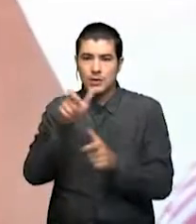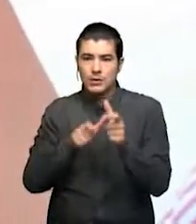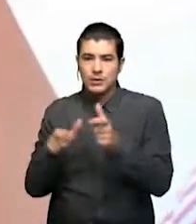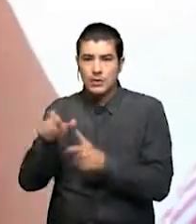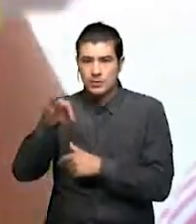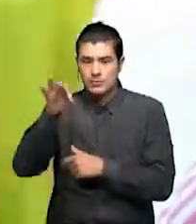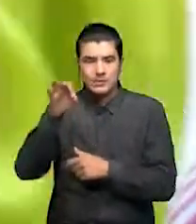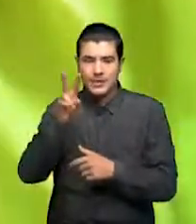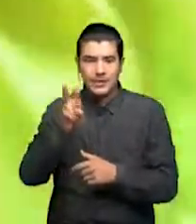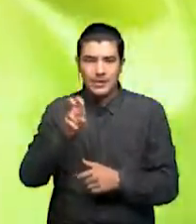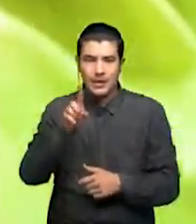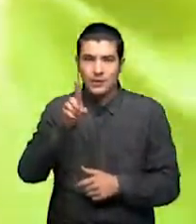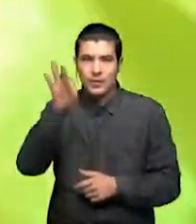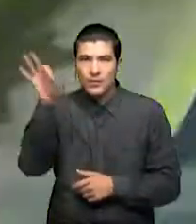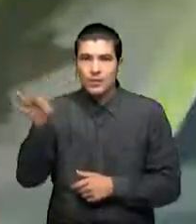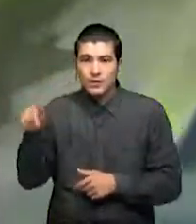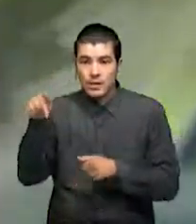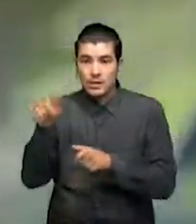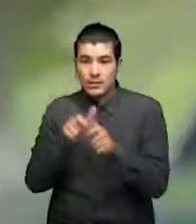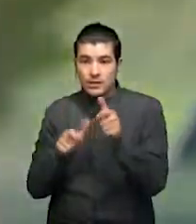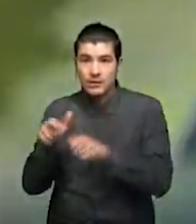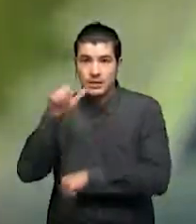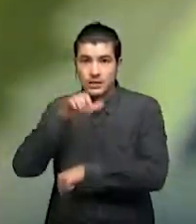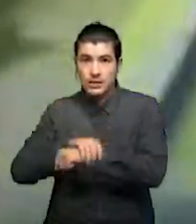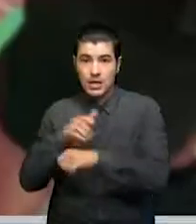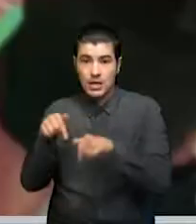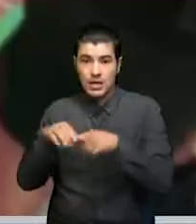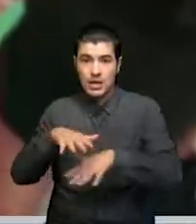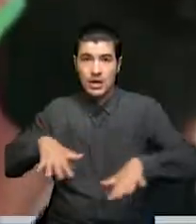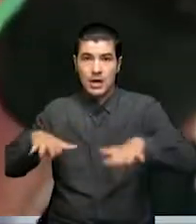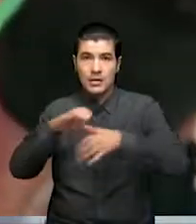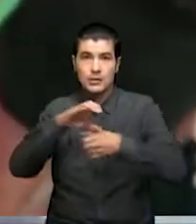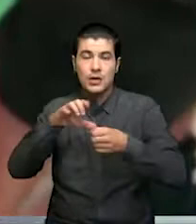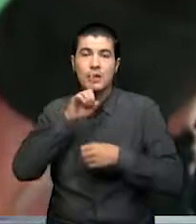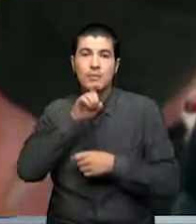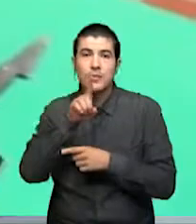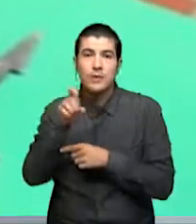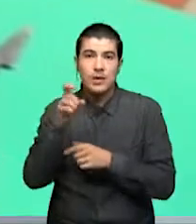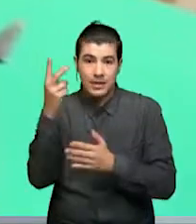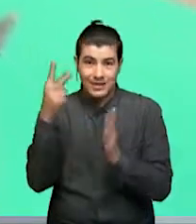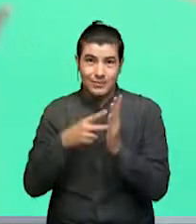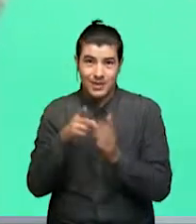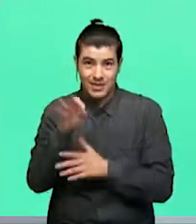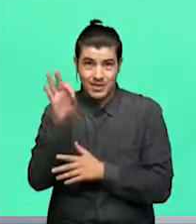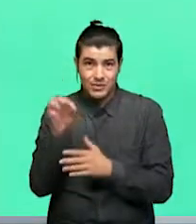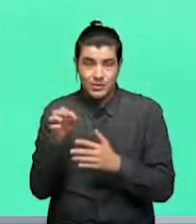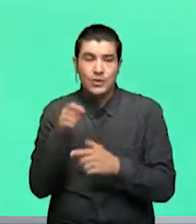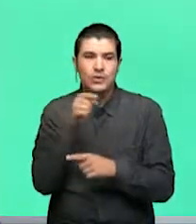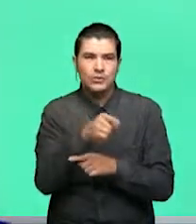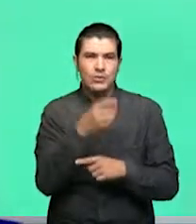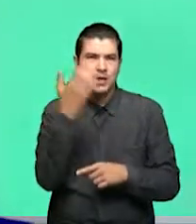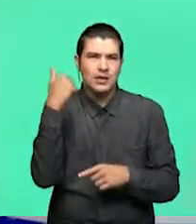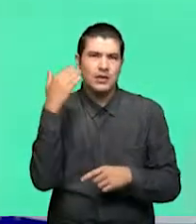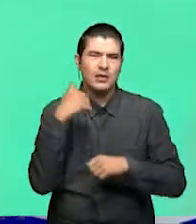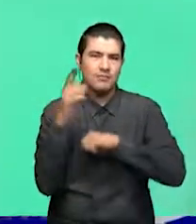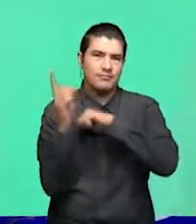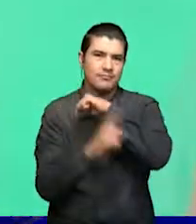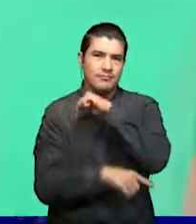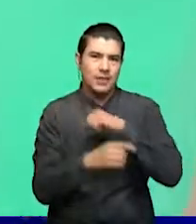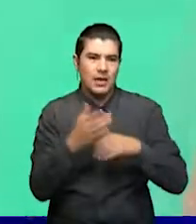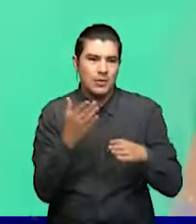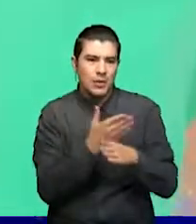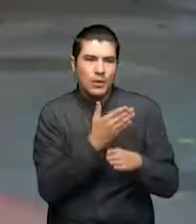por homicidio en el área metropolitana de bucaramanga en 2018 reportan antecedentes por varios delitos entre ellos fuga de presos